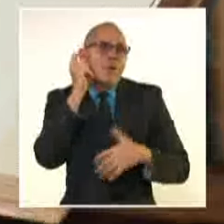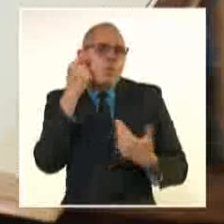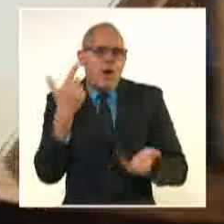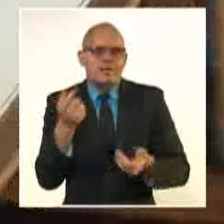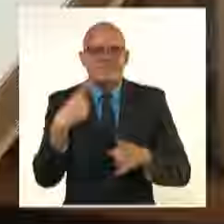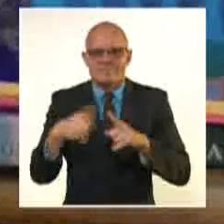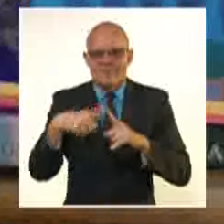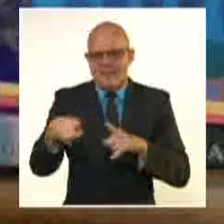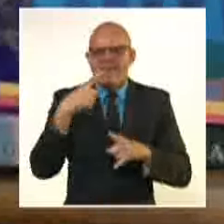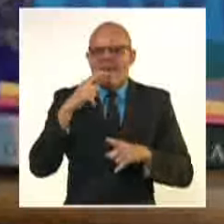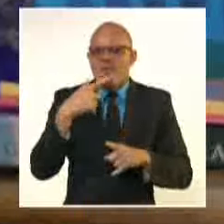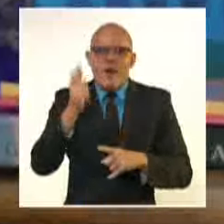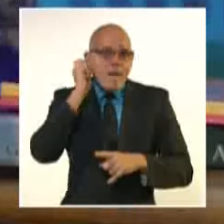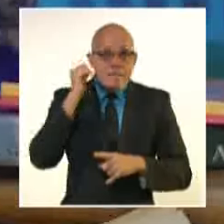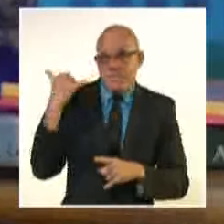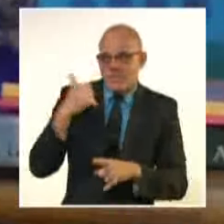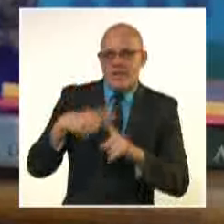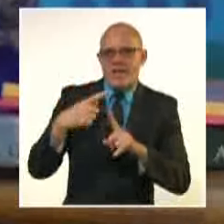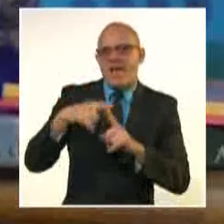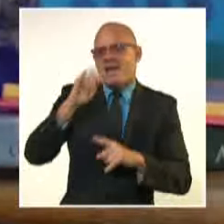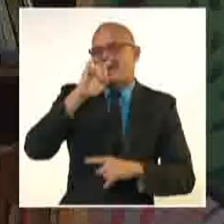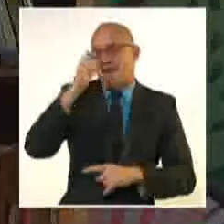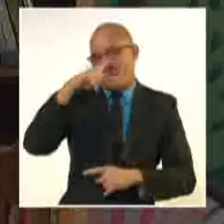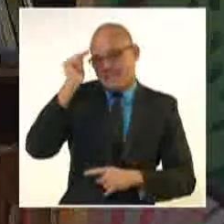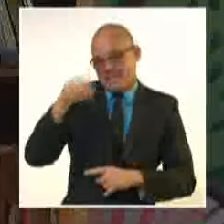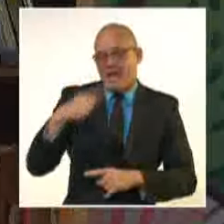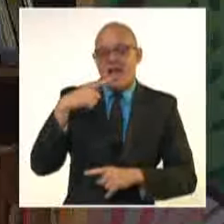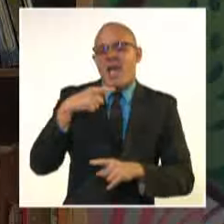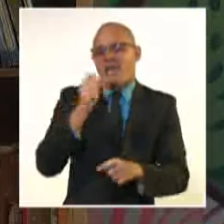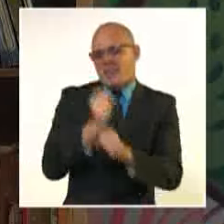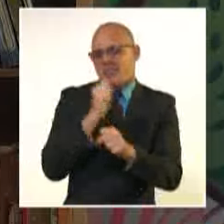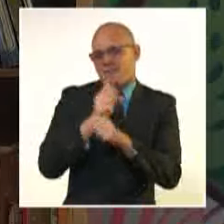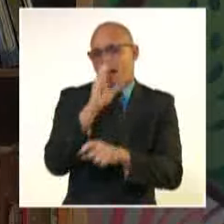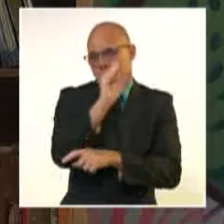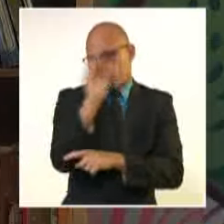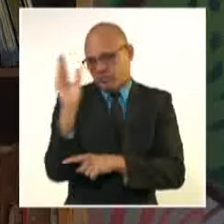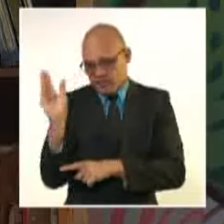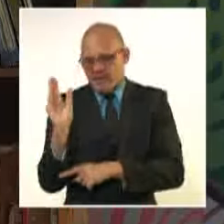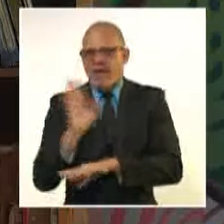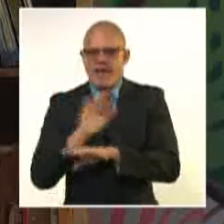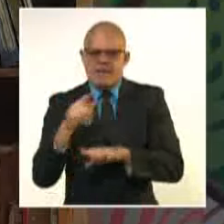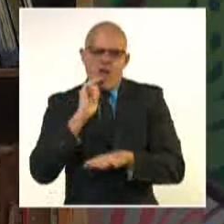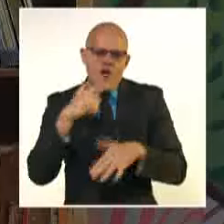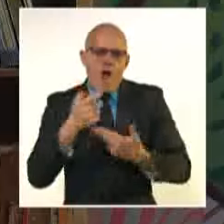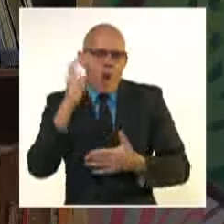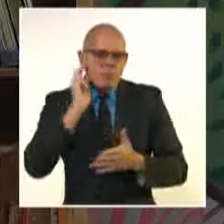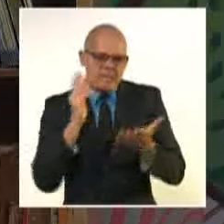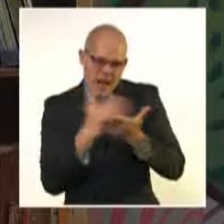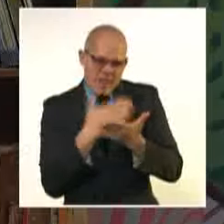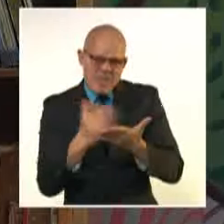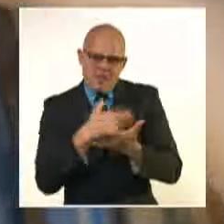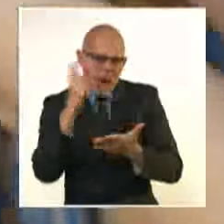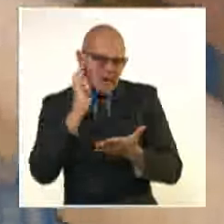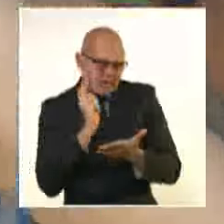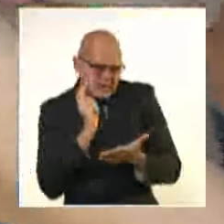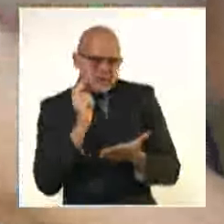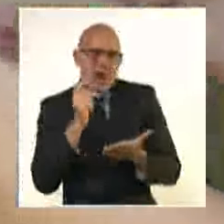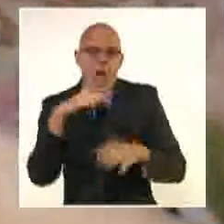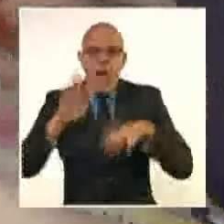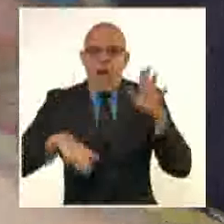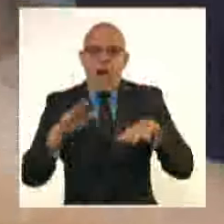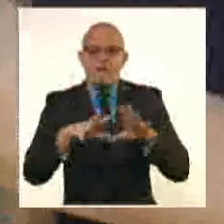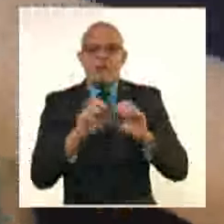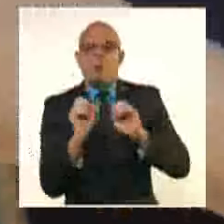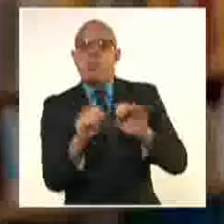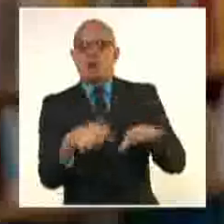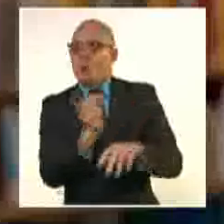de manos de Ibis Puentes. Bibliotecóloga de profesión, encontró una manera de reutilizar textos valiosos que llegaban para ser reciclados